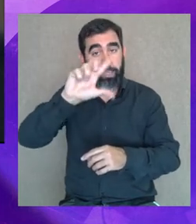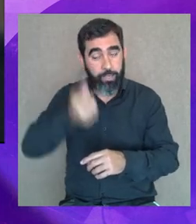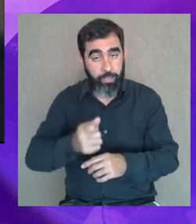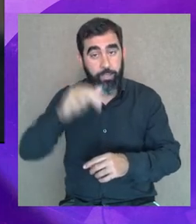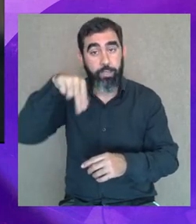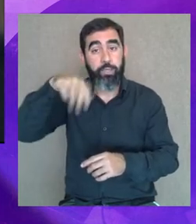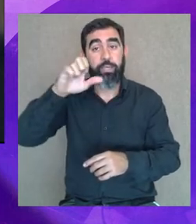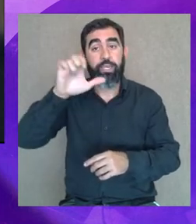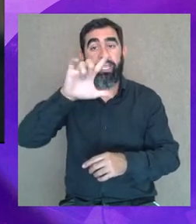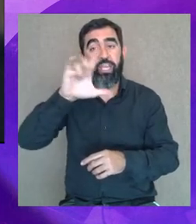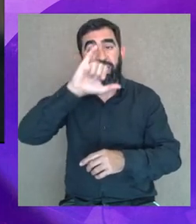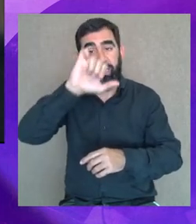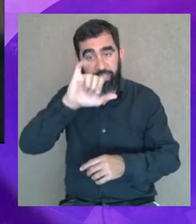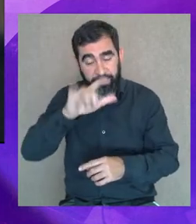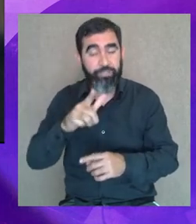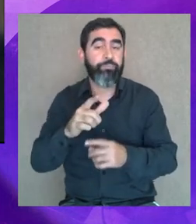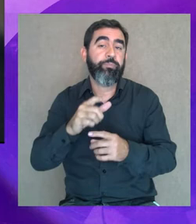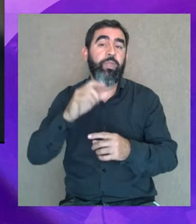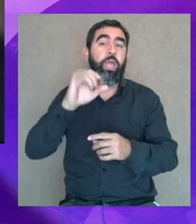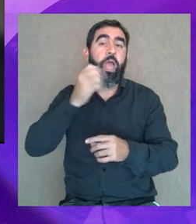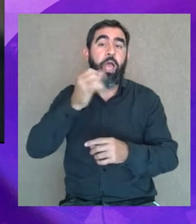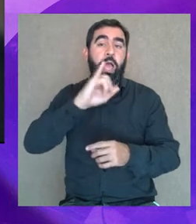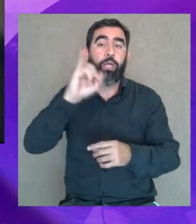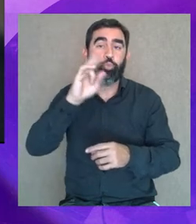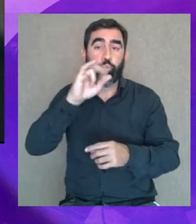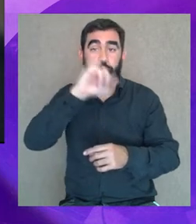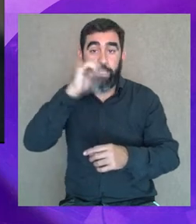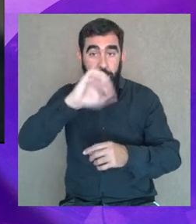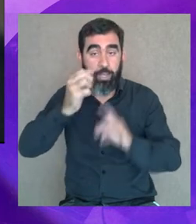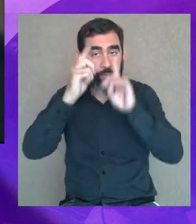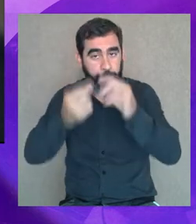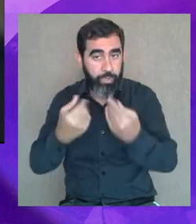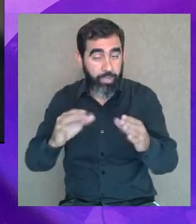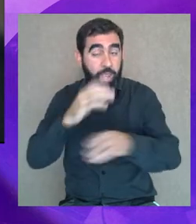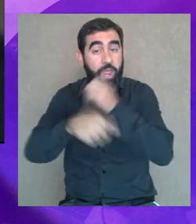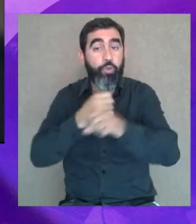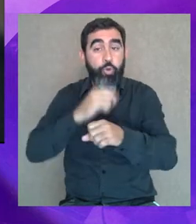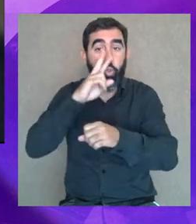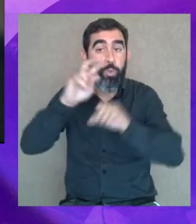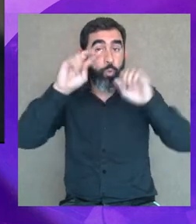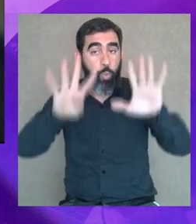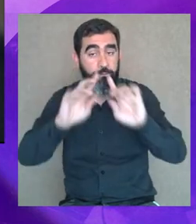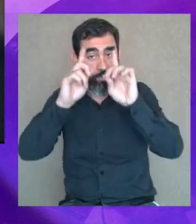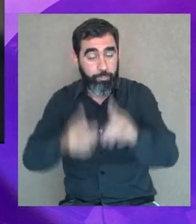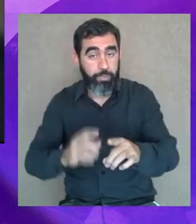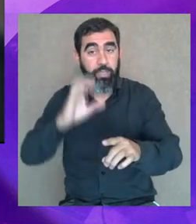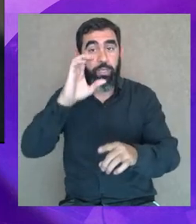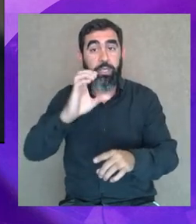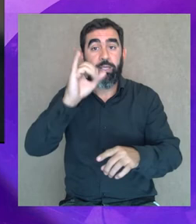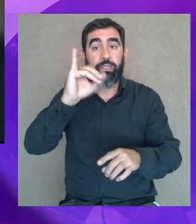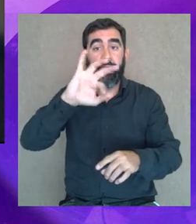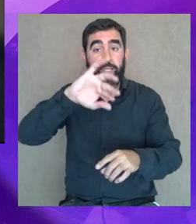me mareé jurado de la recta sonaba de ruth y que fue quien inauguró en forment el auditorio del año 2009 cristina